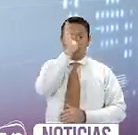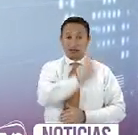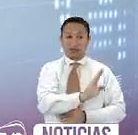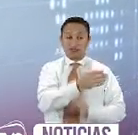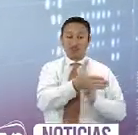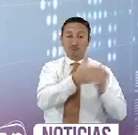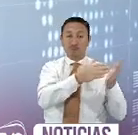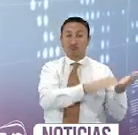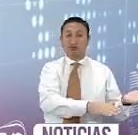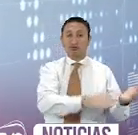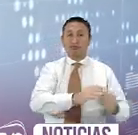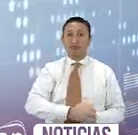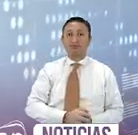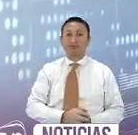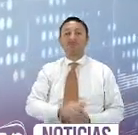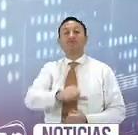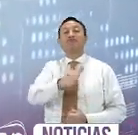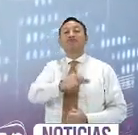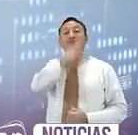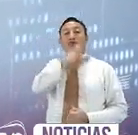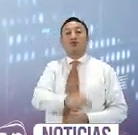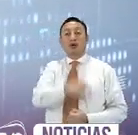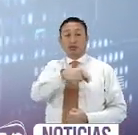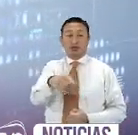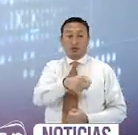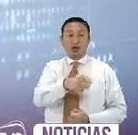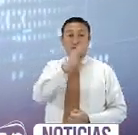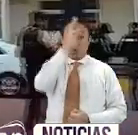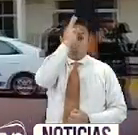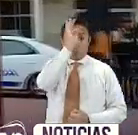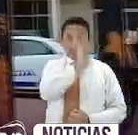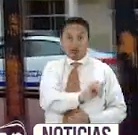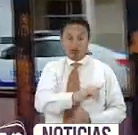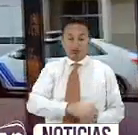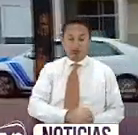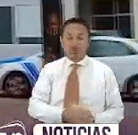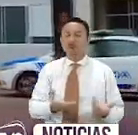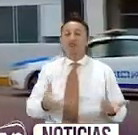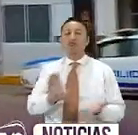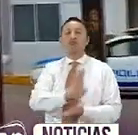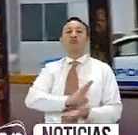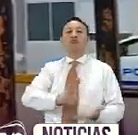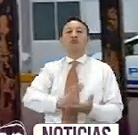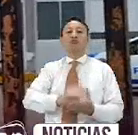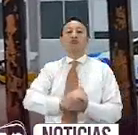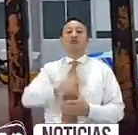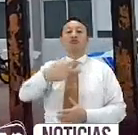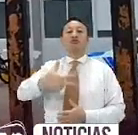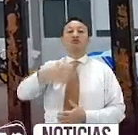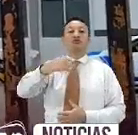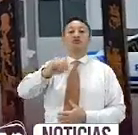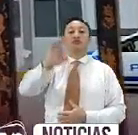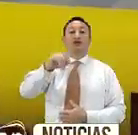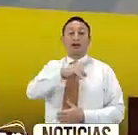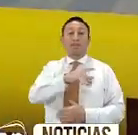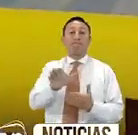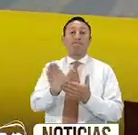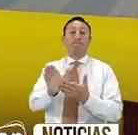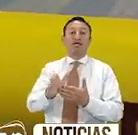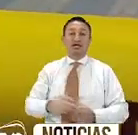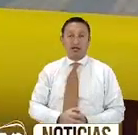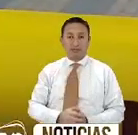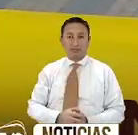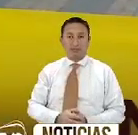de existir. Otra persona está con pronóstico reservado. Sucedió en la ciudadela del Chofer, en el cantón Pasaje.